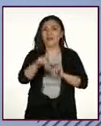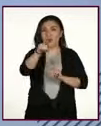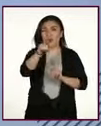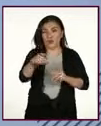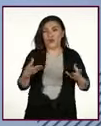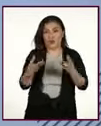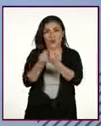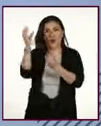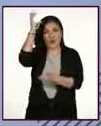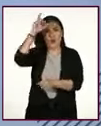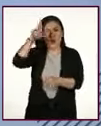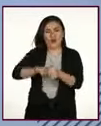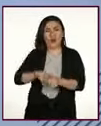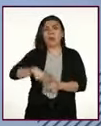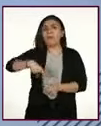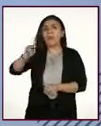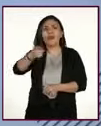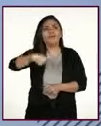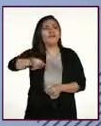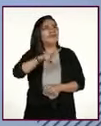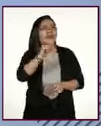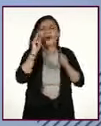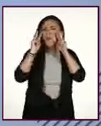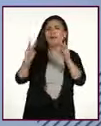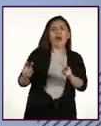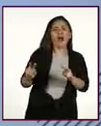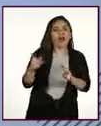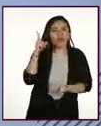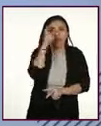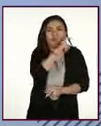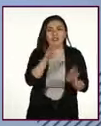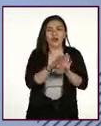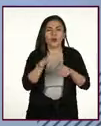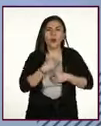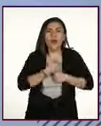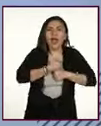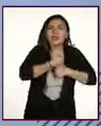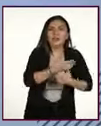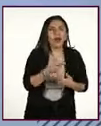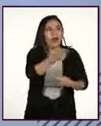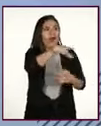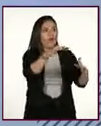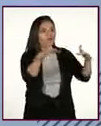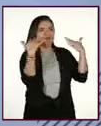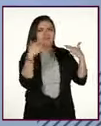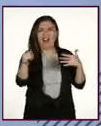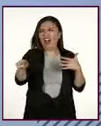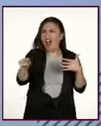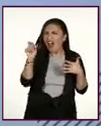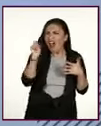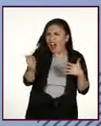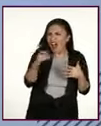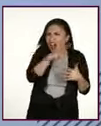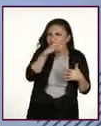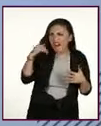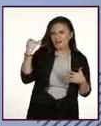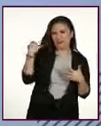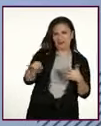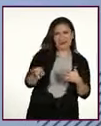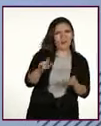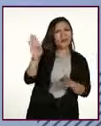esta cultura, es muy difícil poder expresarte ante una comunidad diferente porque eres estigmatizado o estigmatizada, ¿no?